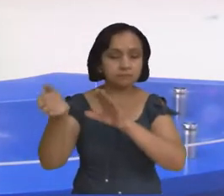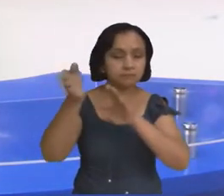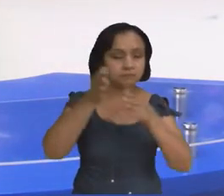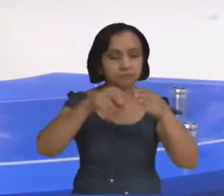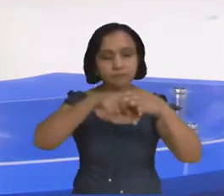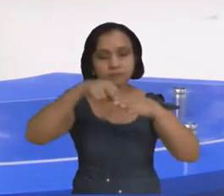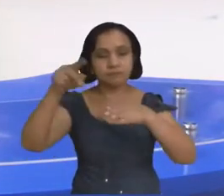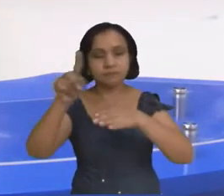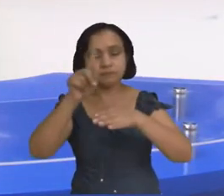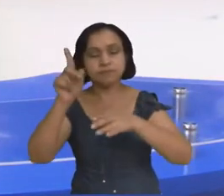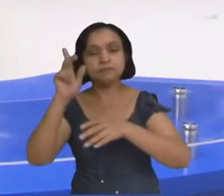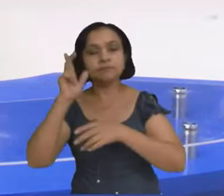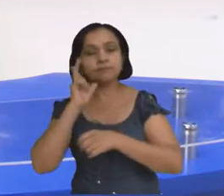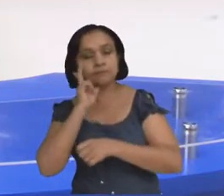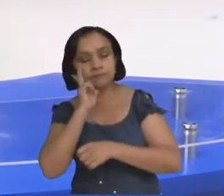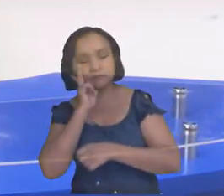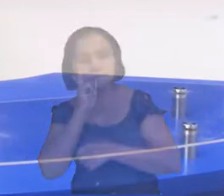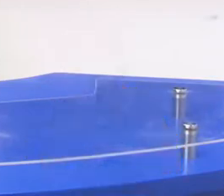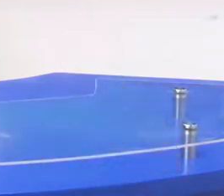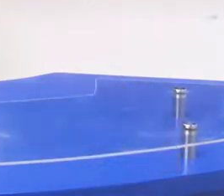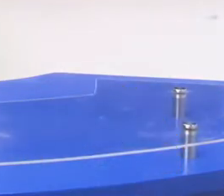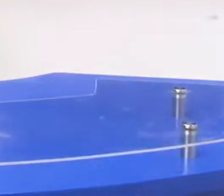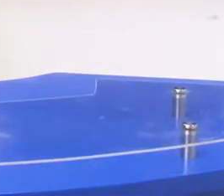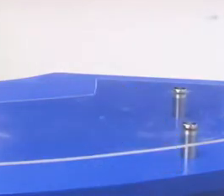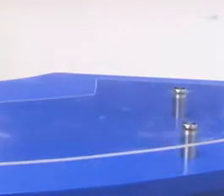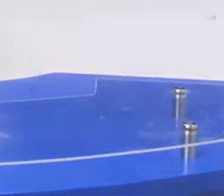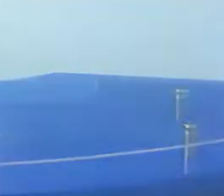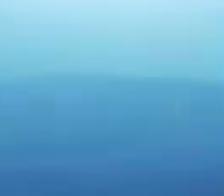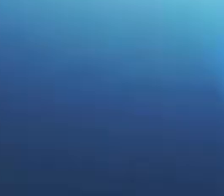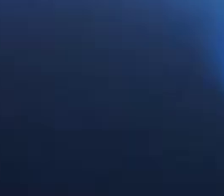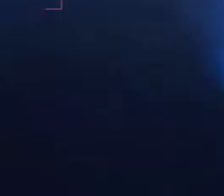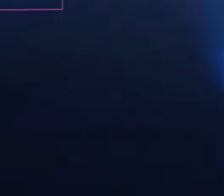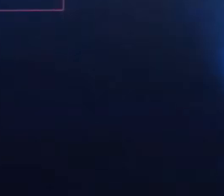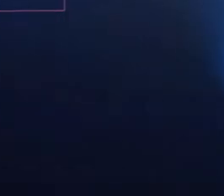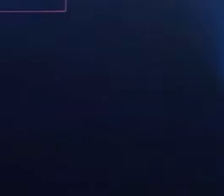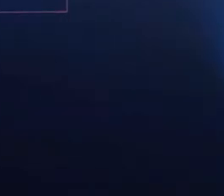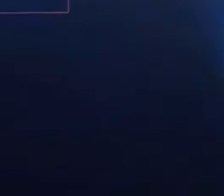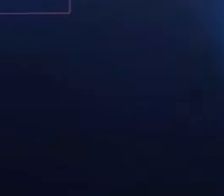del Príncipe de las Letras Castellanas. Veamos.